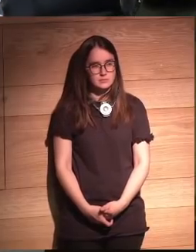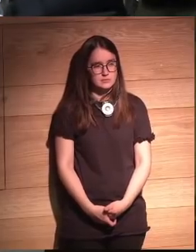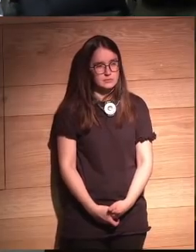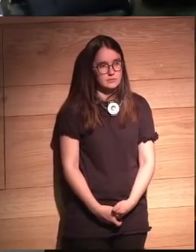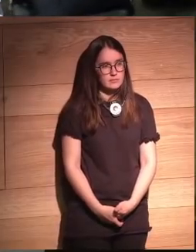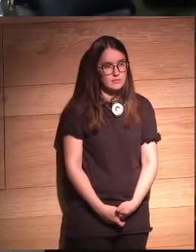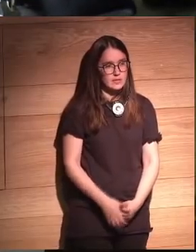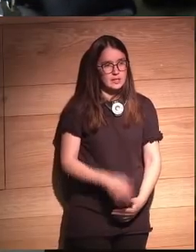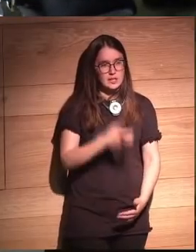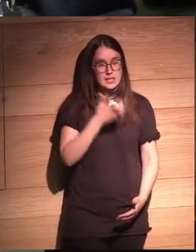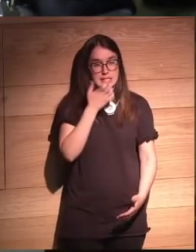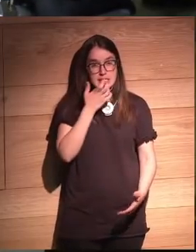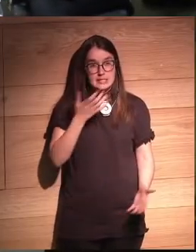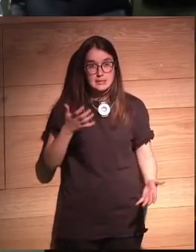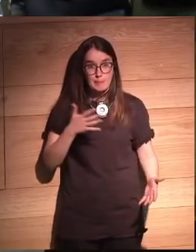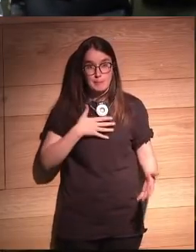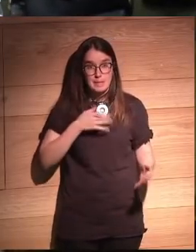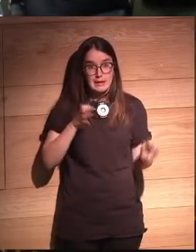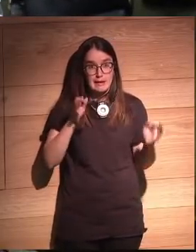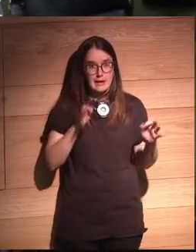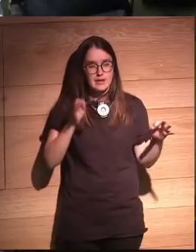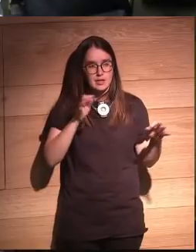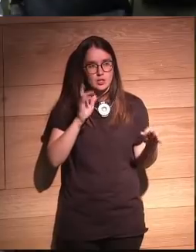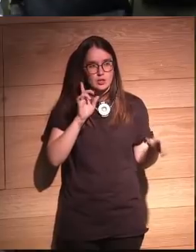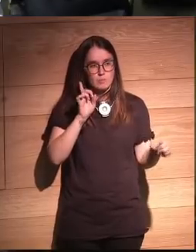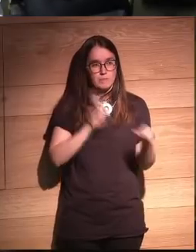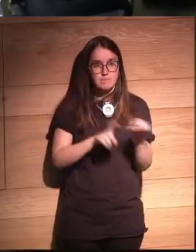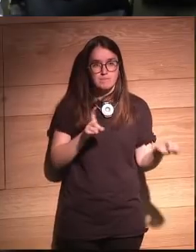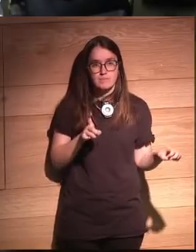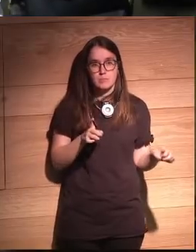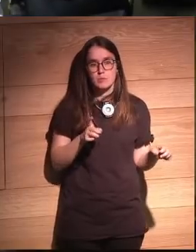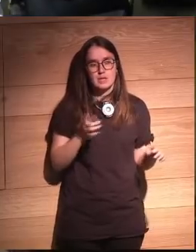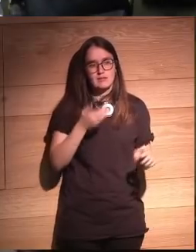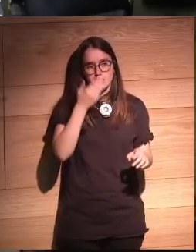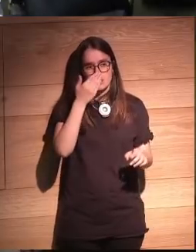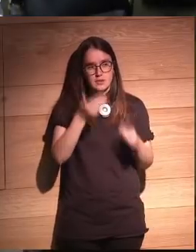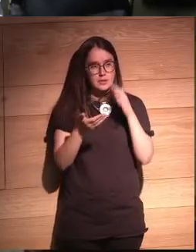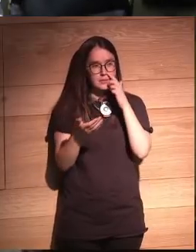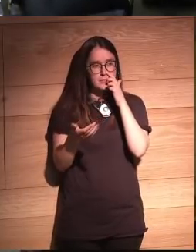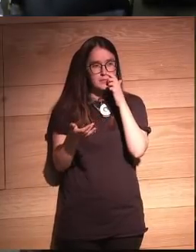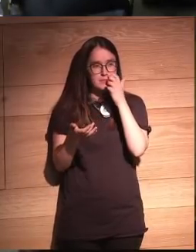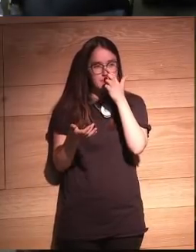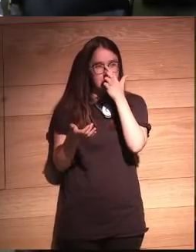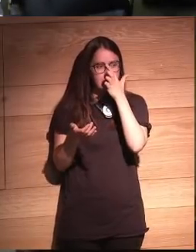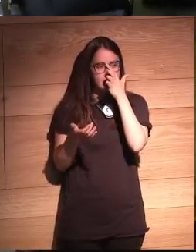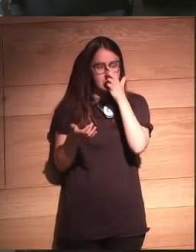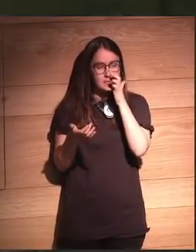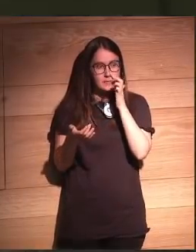Si nadie se anima, me meto en el charco, porque la verdad es que